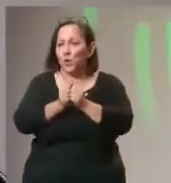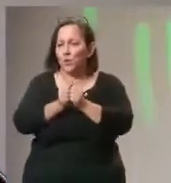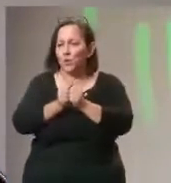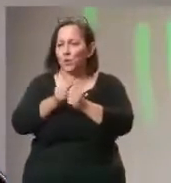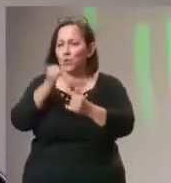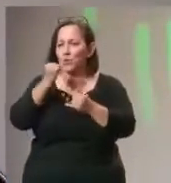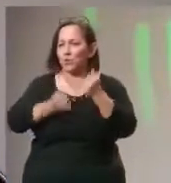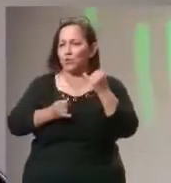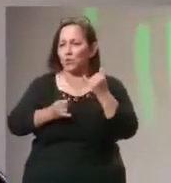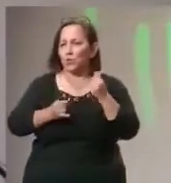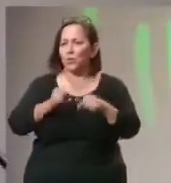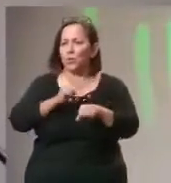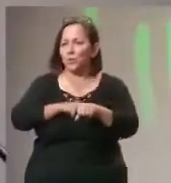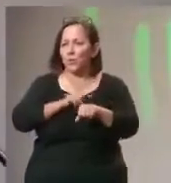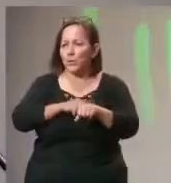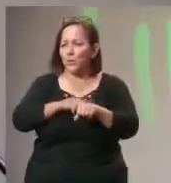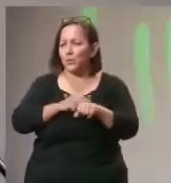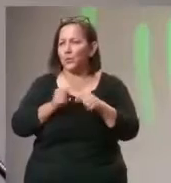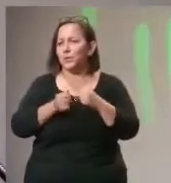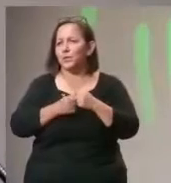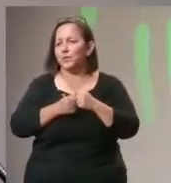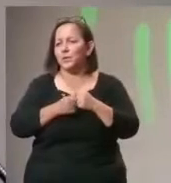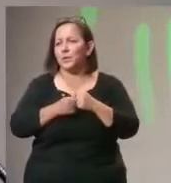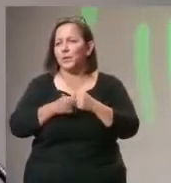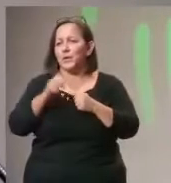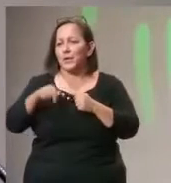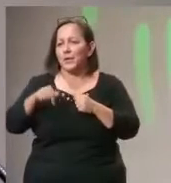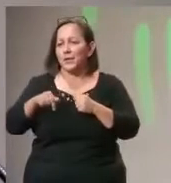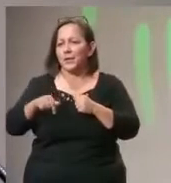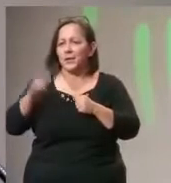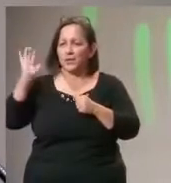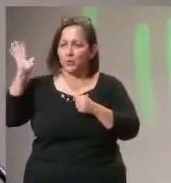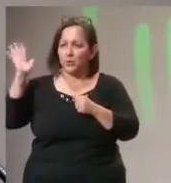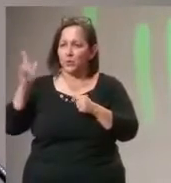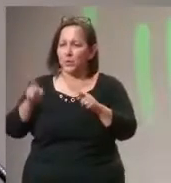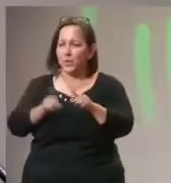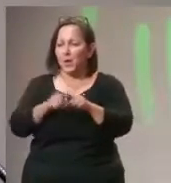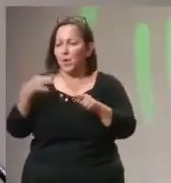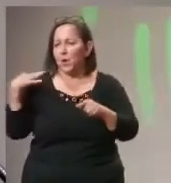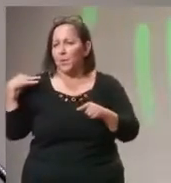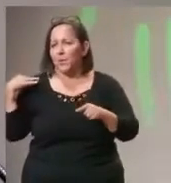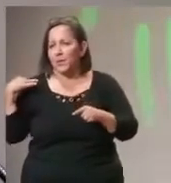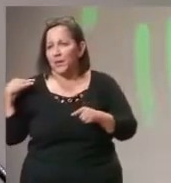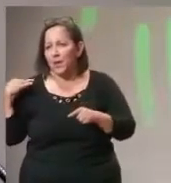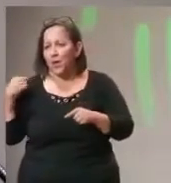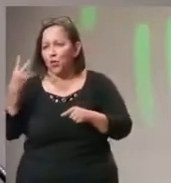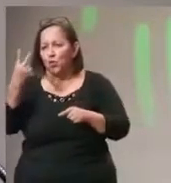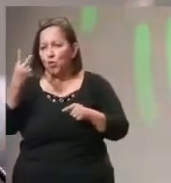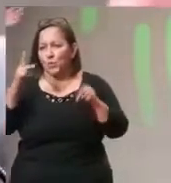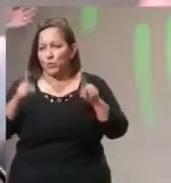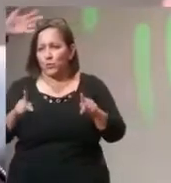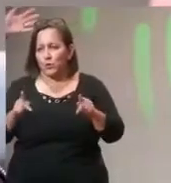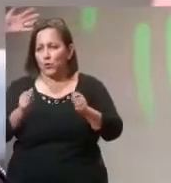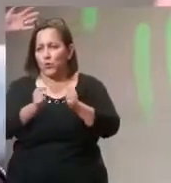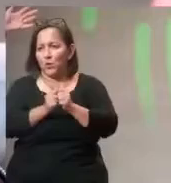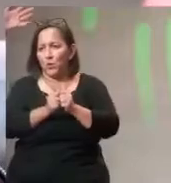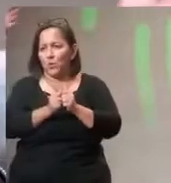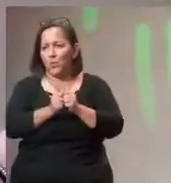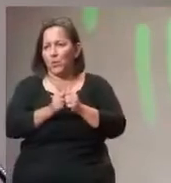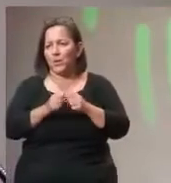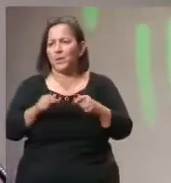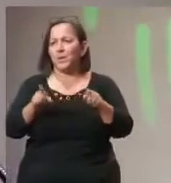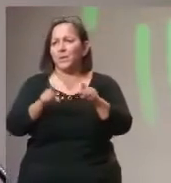los últimos minutos de esta ponencia. Voy a invitar a dos personas para que nos acompañen